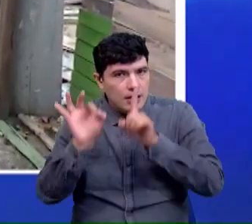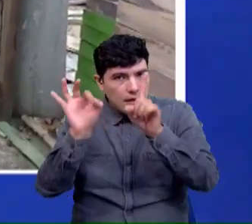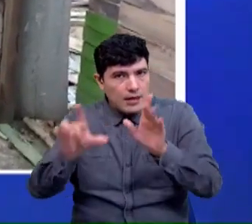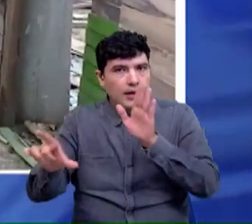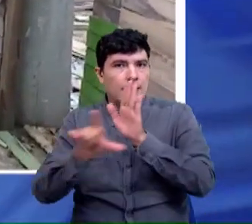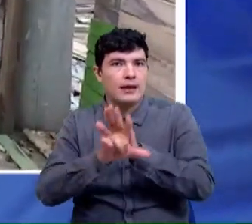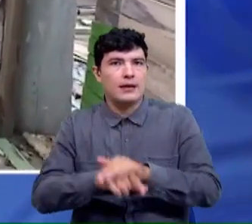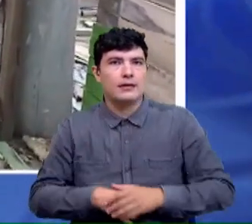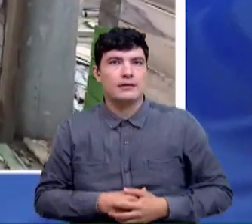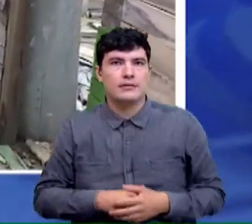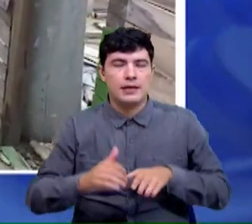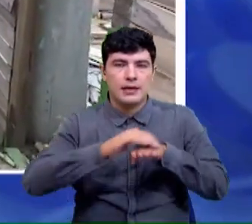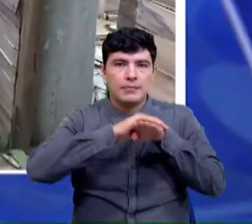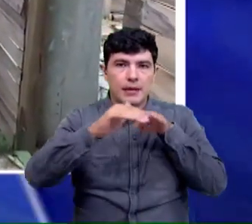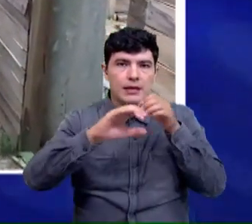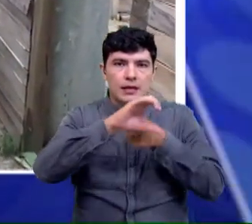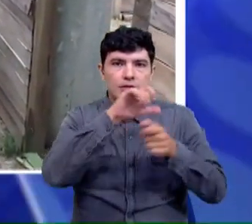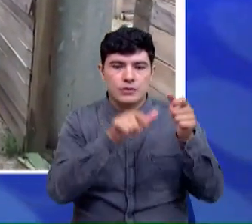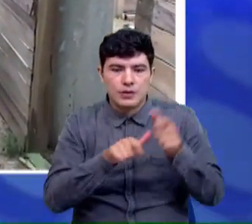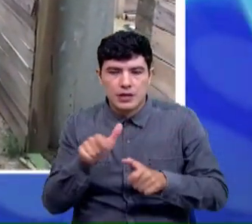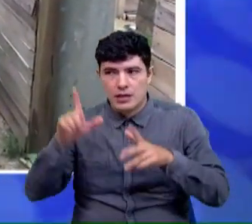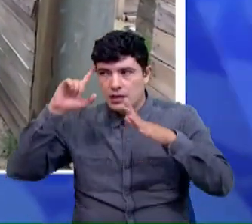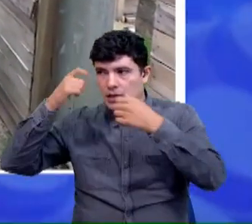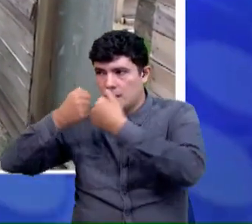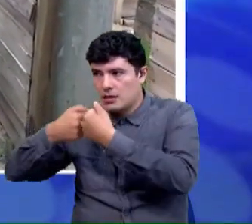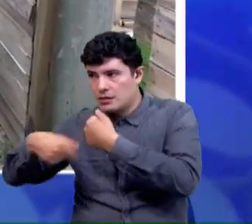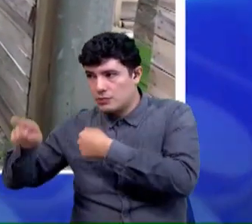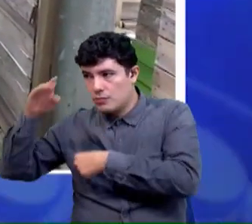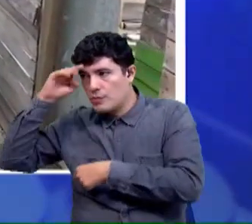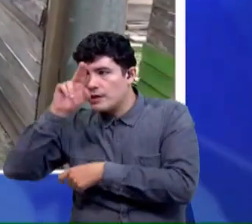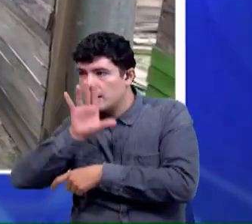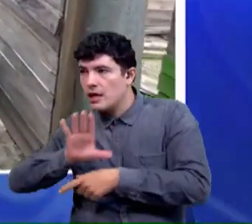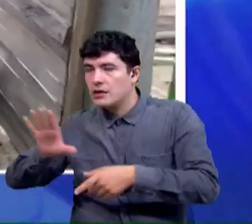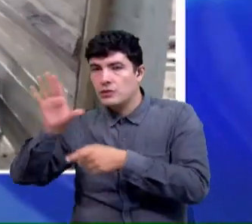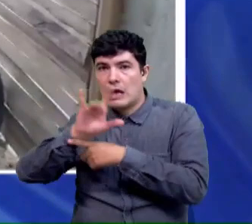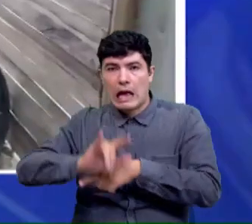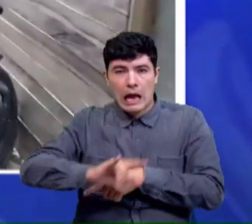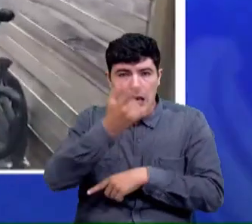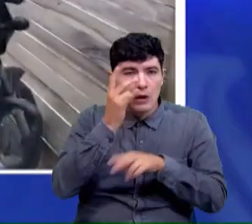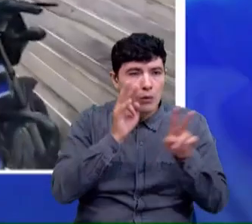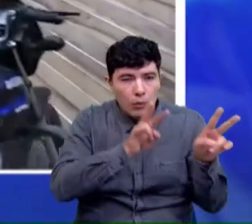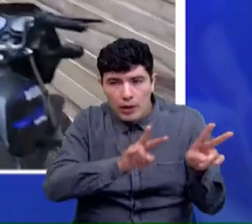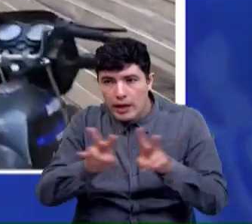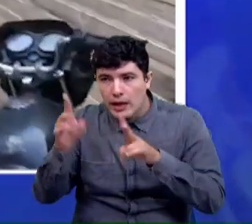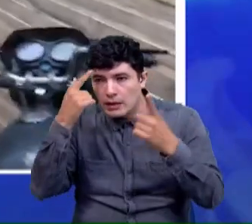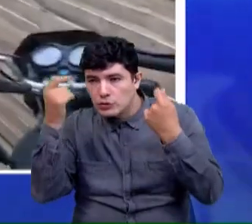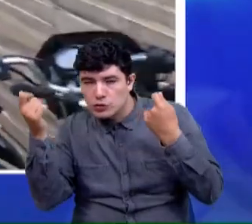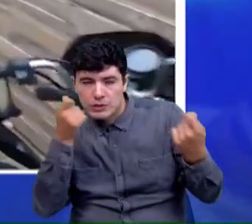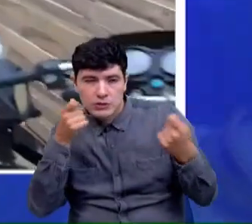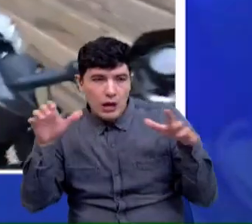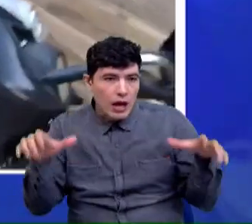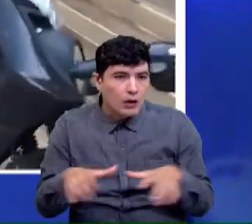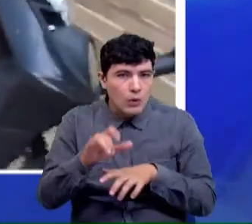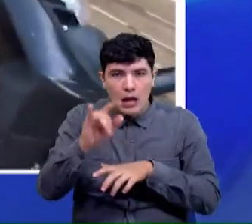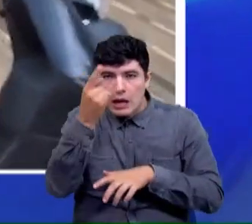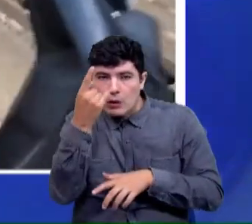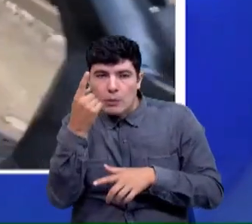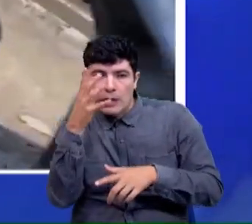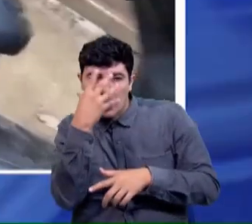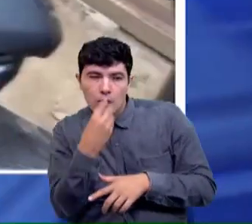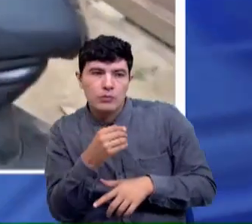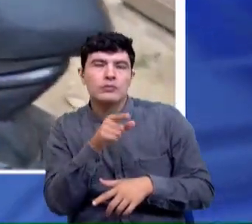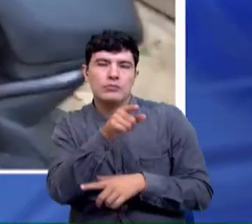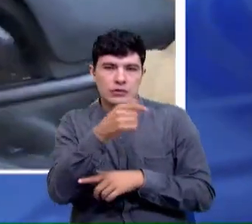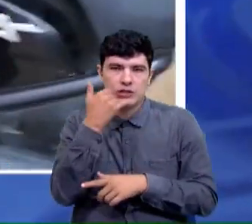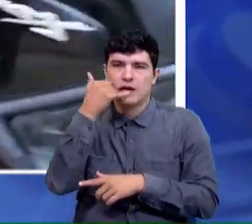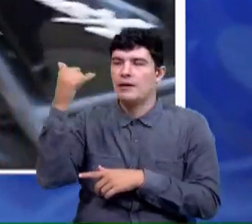que en conjunto con su cuadrante nos suministre información que podamos recopilar y que podamos realizar actividades en pro de la convivencia y